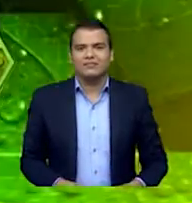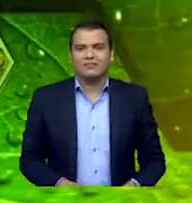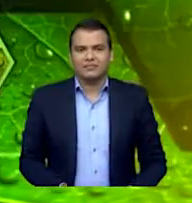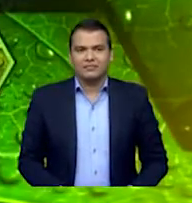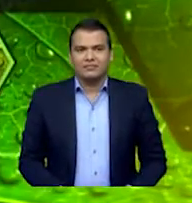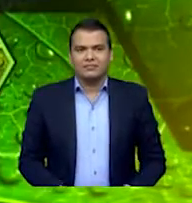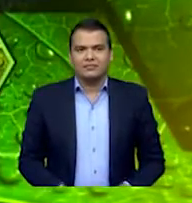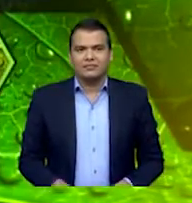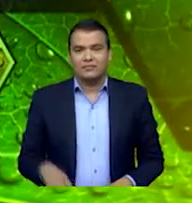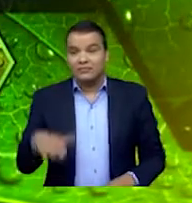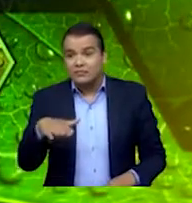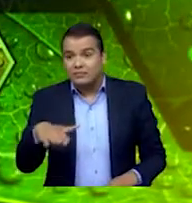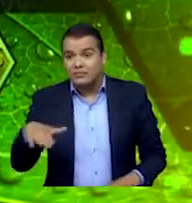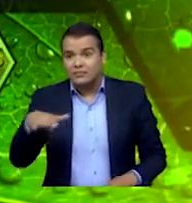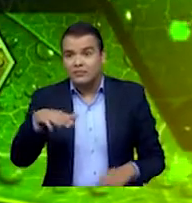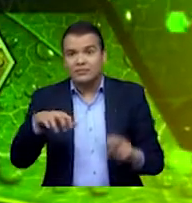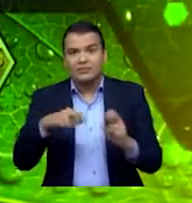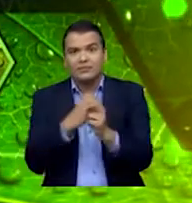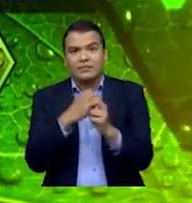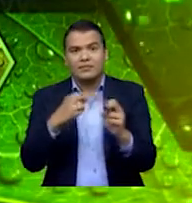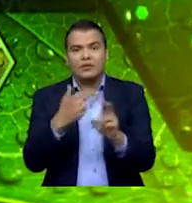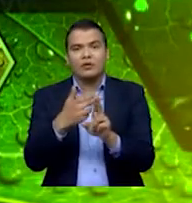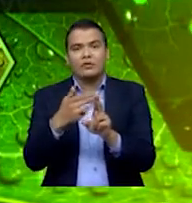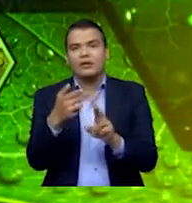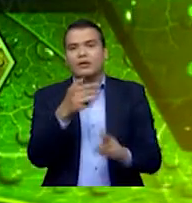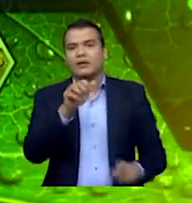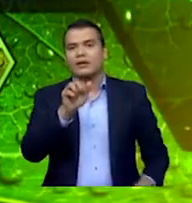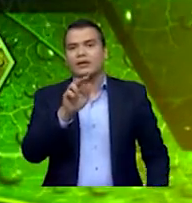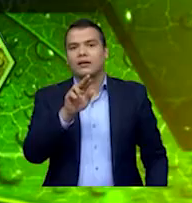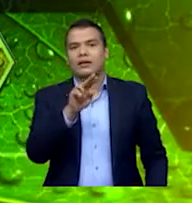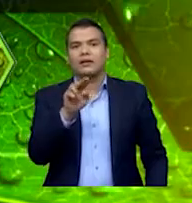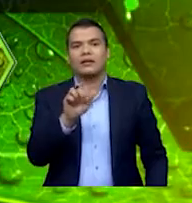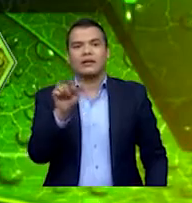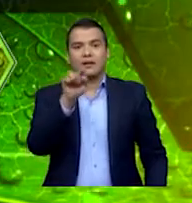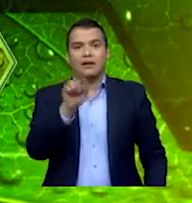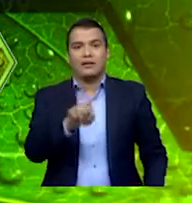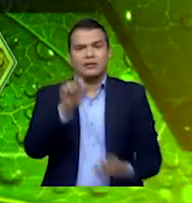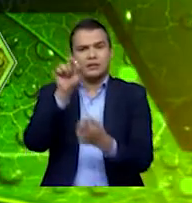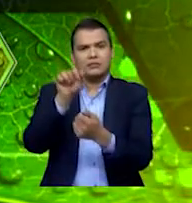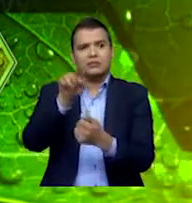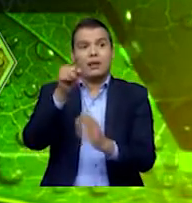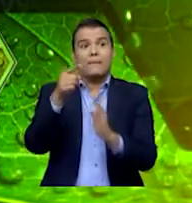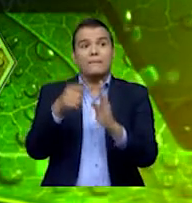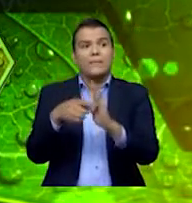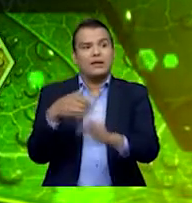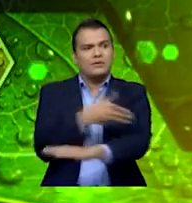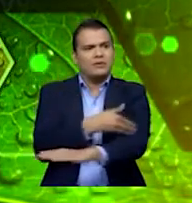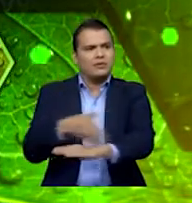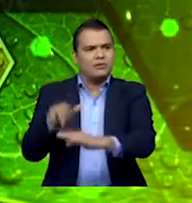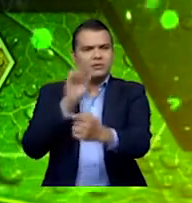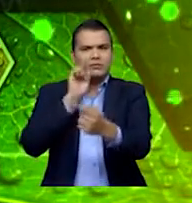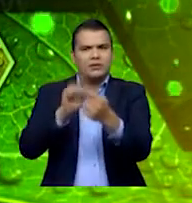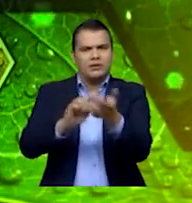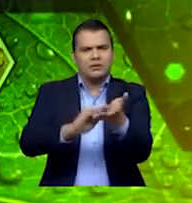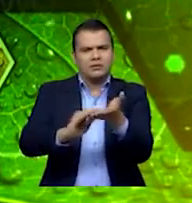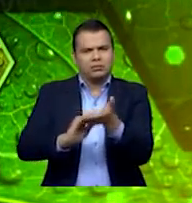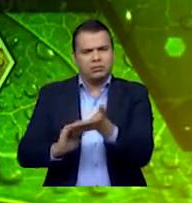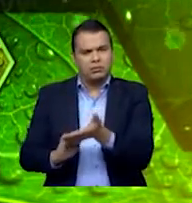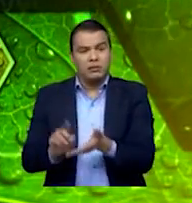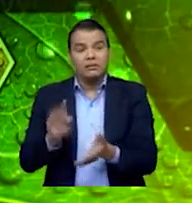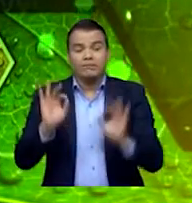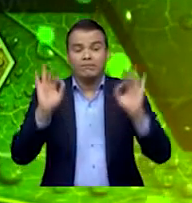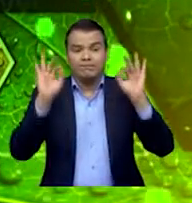así que del ecoparque de las gafas la sede se invirtió mil millones de pesos de la sobretasa ambiental que pagan los caleños para mejorar las condiciones ambientales